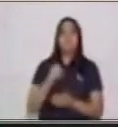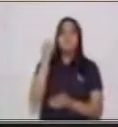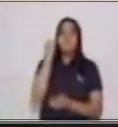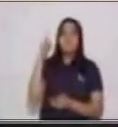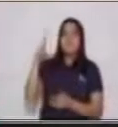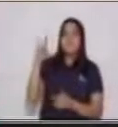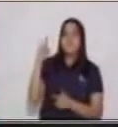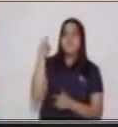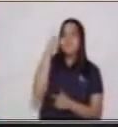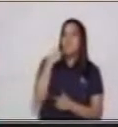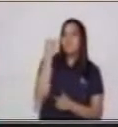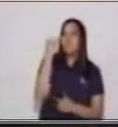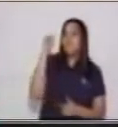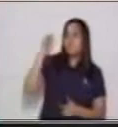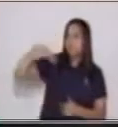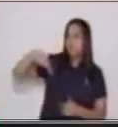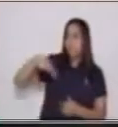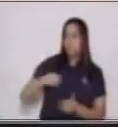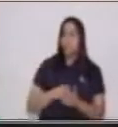ilusión.